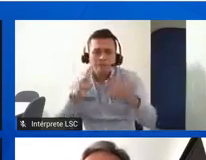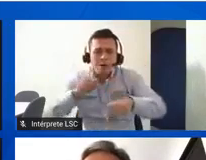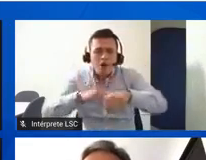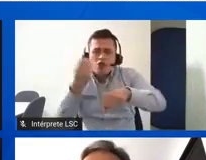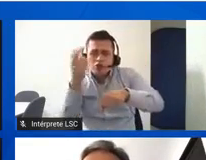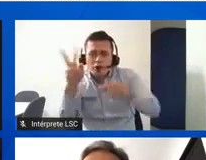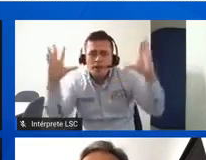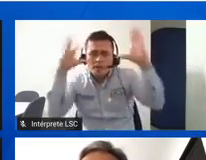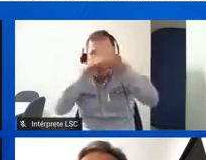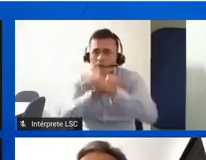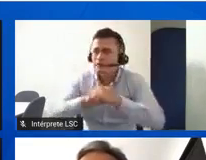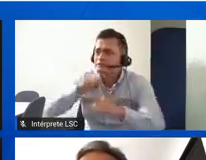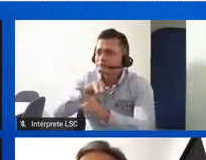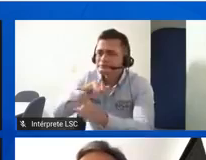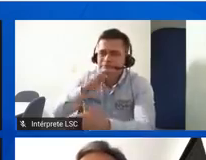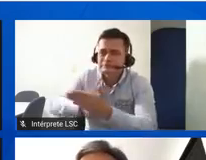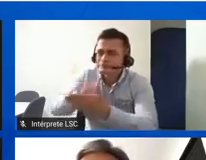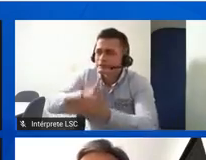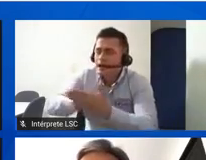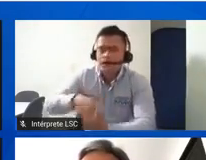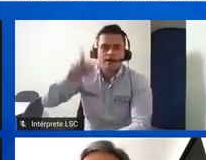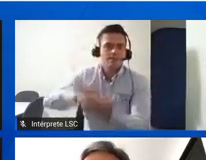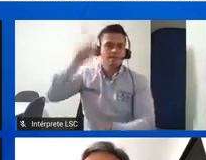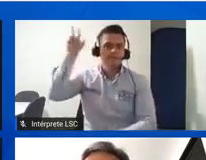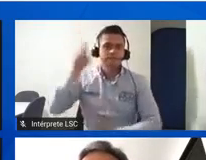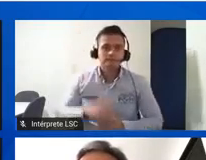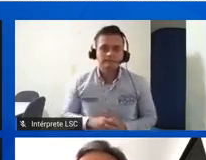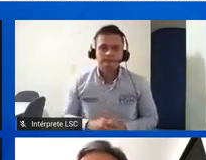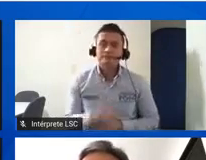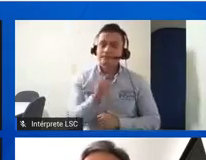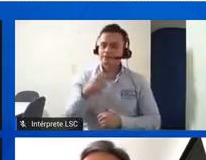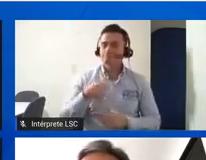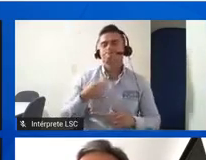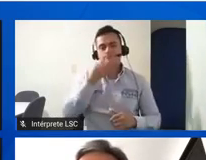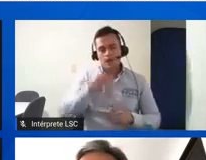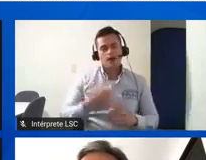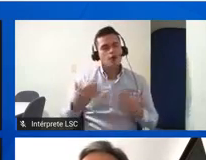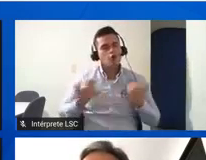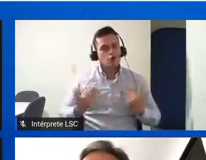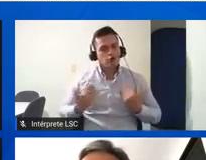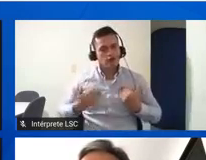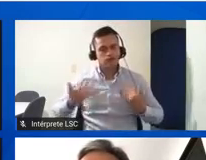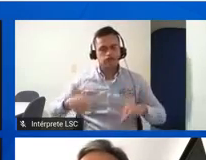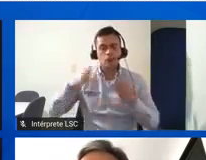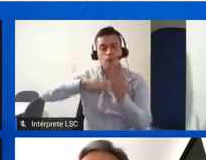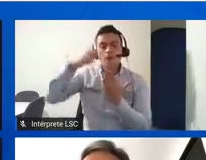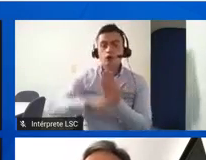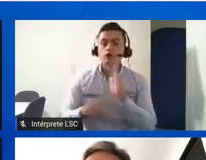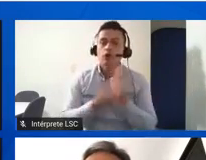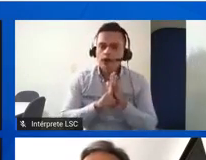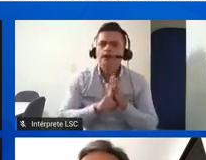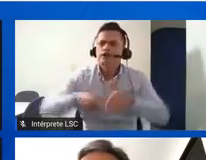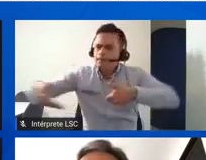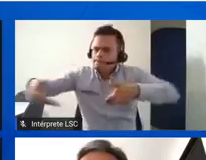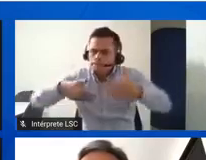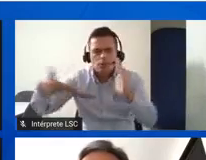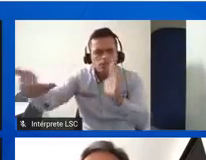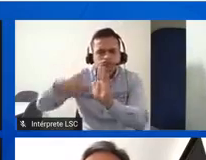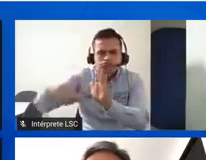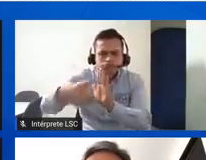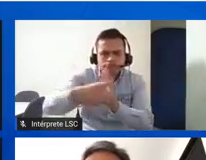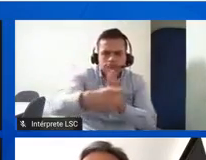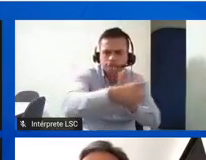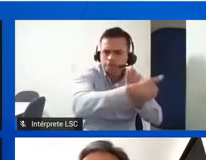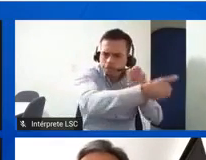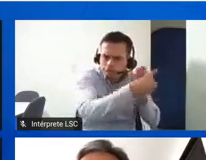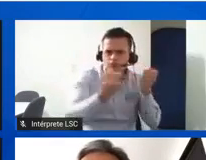medianoche. Estamos muy contentos y yo vuelvo a recalcar que es un proyecto que se ha construido participativamente, con un gran